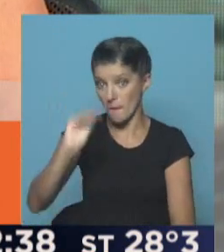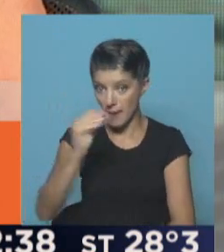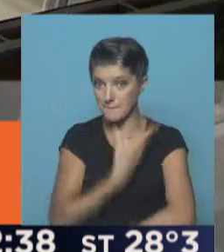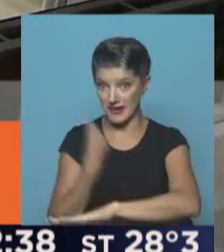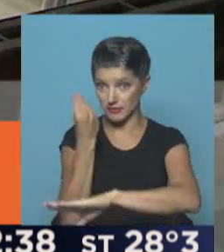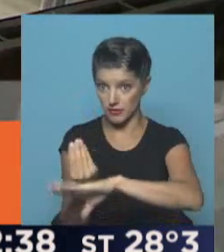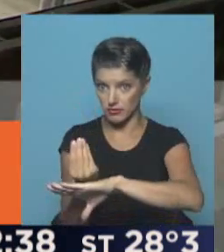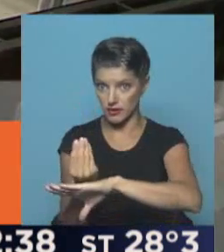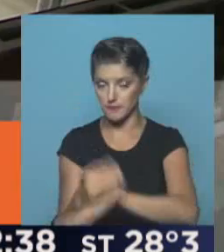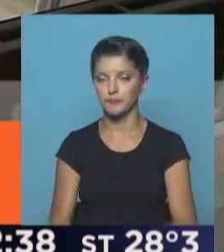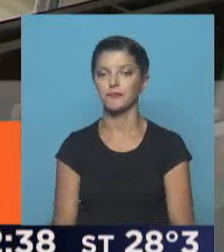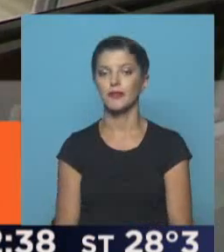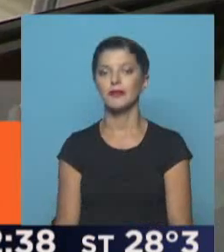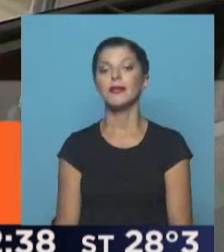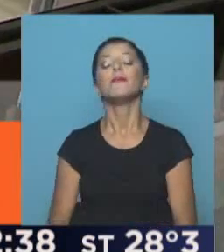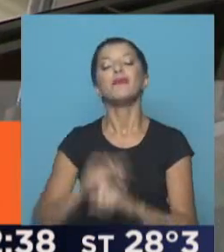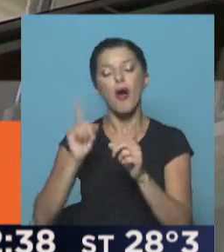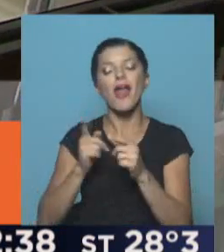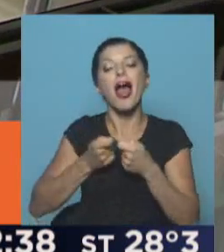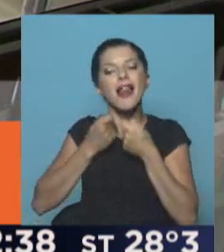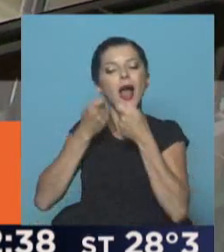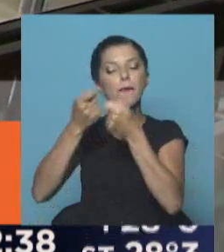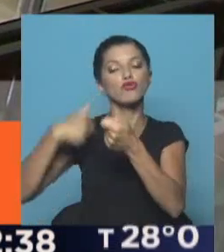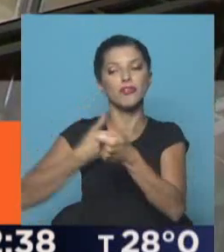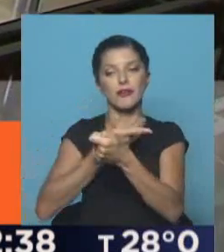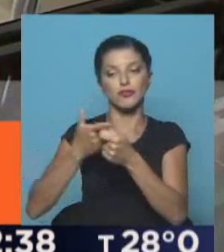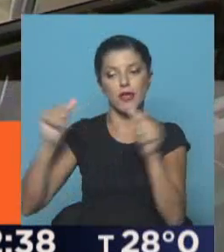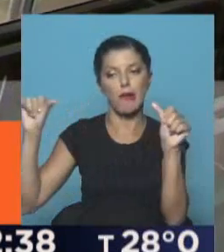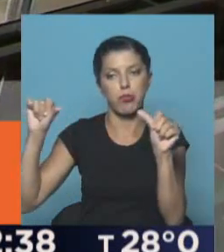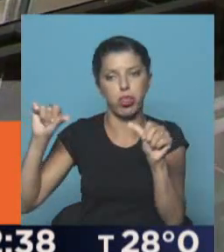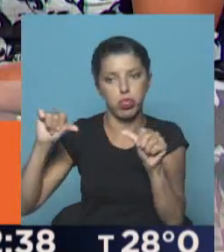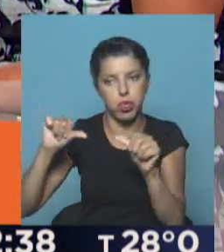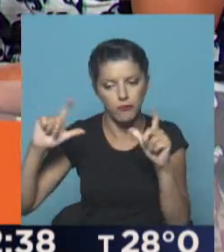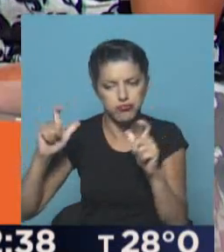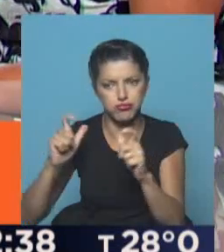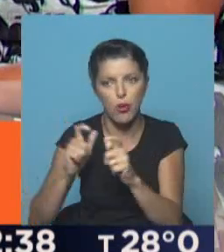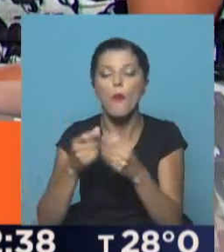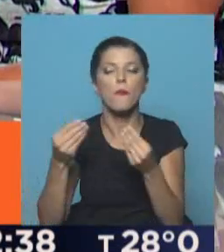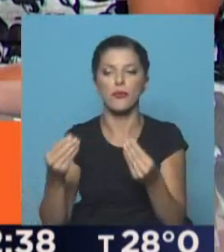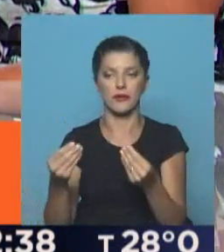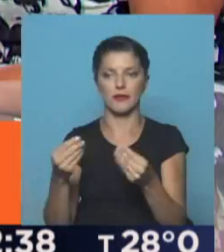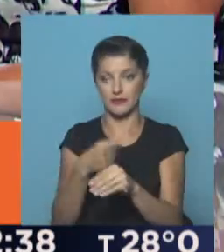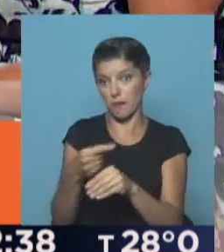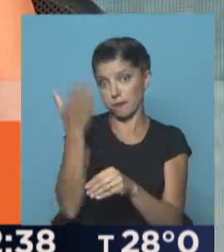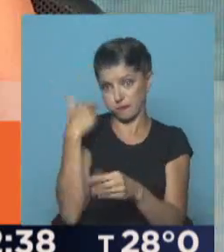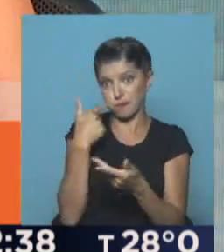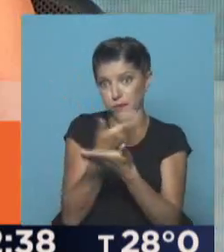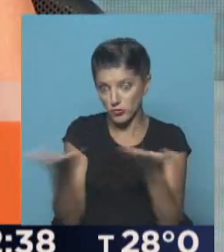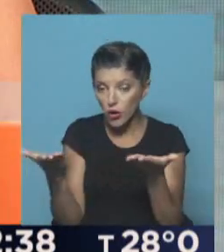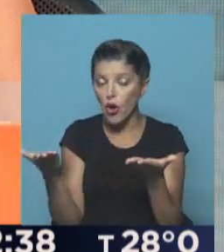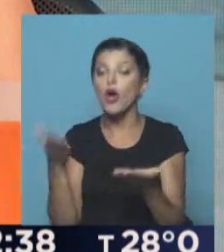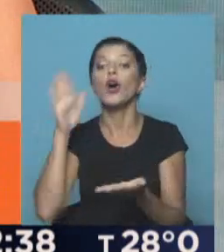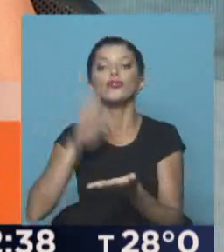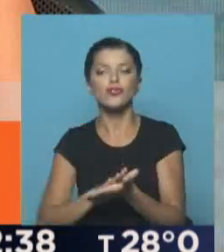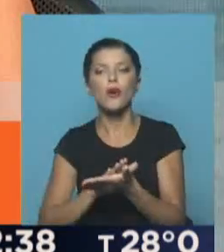y gran parte de ese desplome de popularidad se debe a que no ha tenido reacción, y esta semana lo volvió a demostrar, con respecto